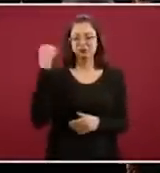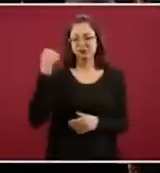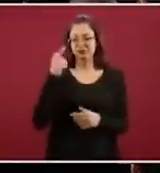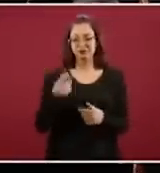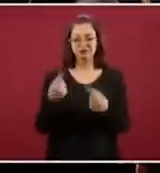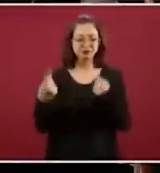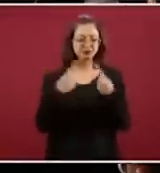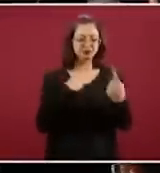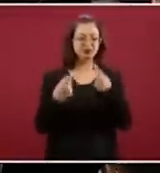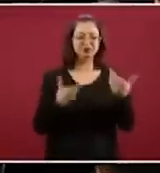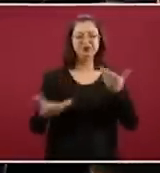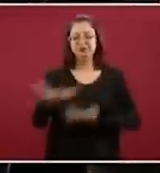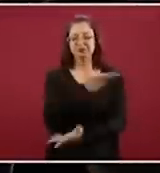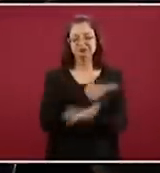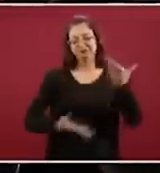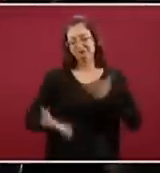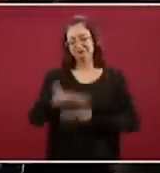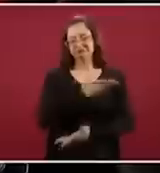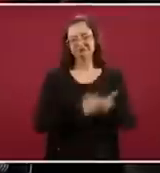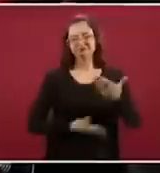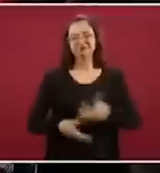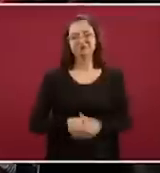este diálogo